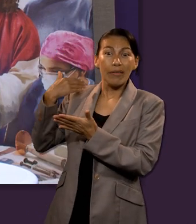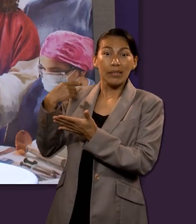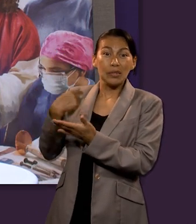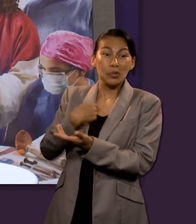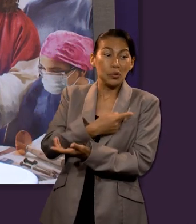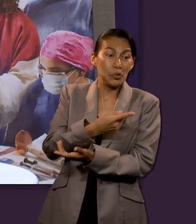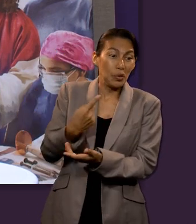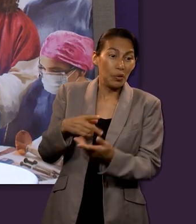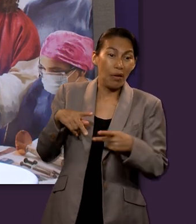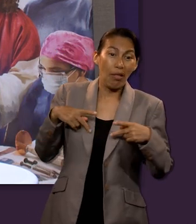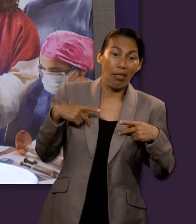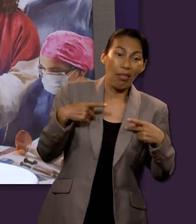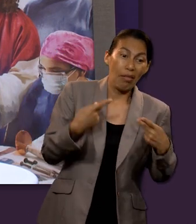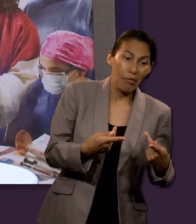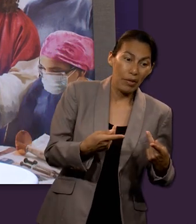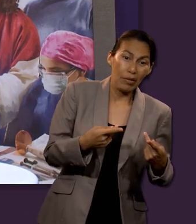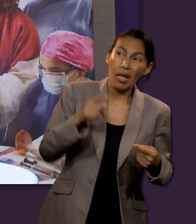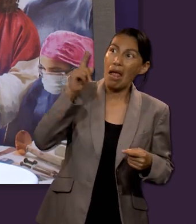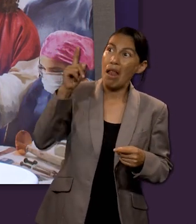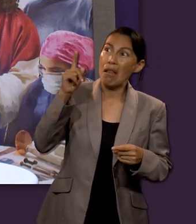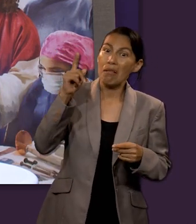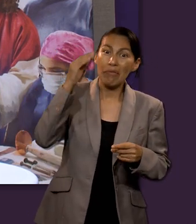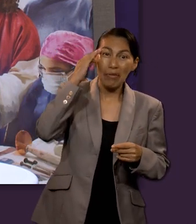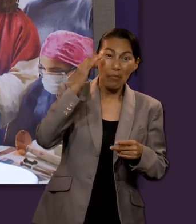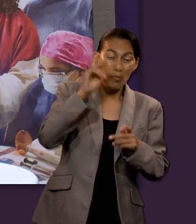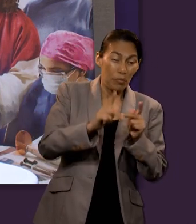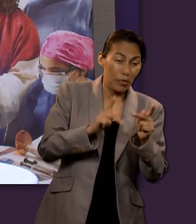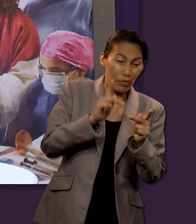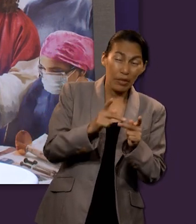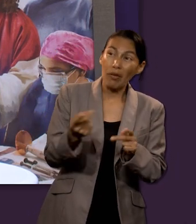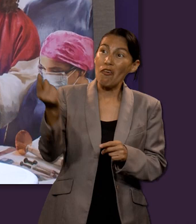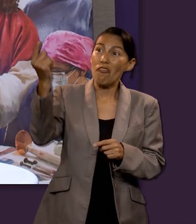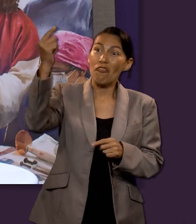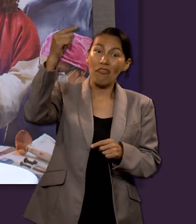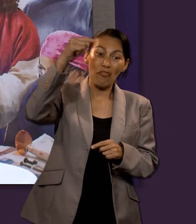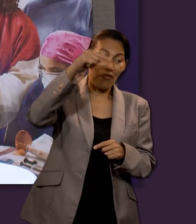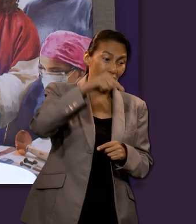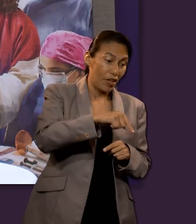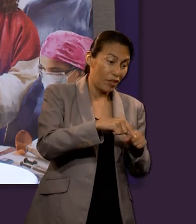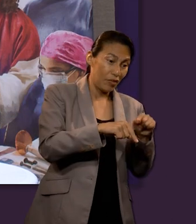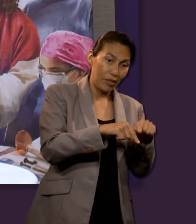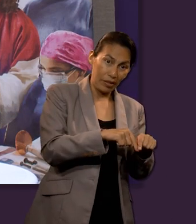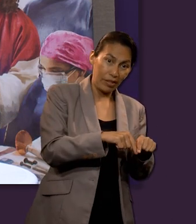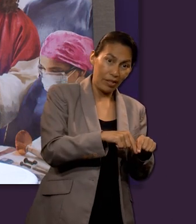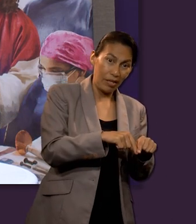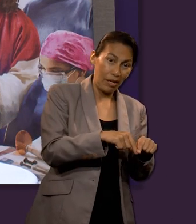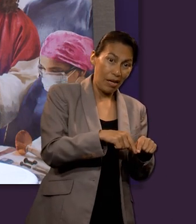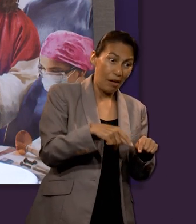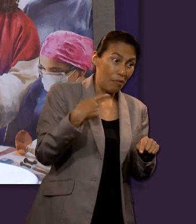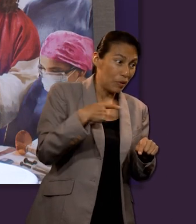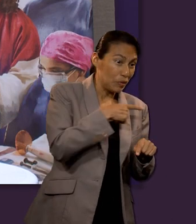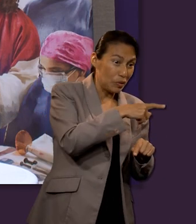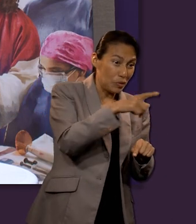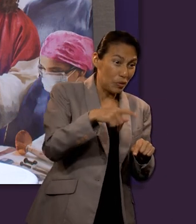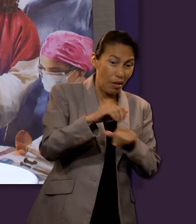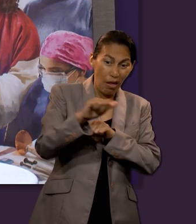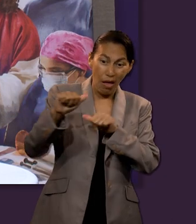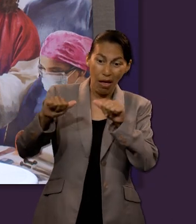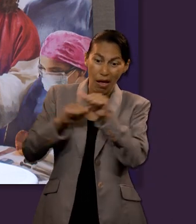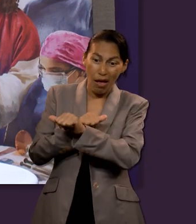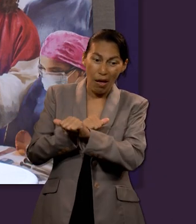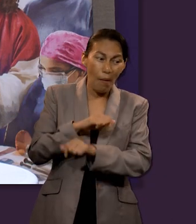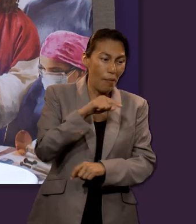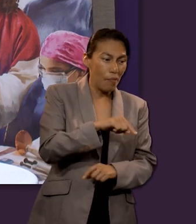cuando aún éramos débiles a su tiempo murió por los impíos es interesante